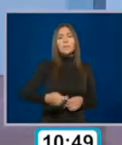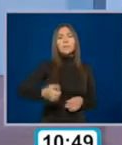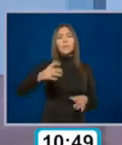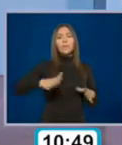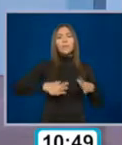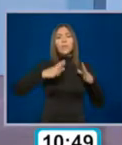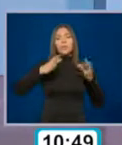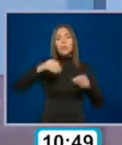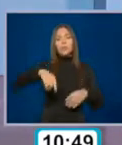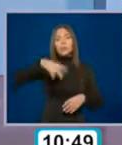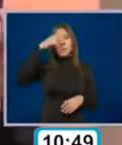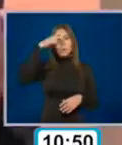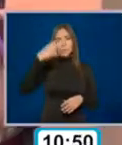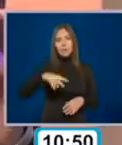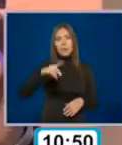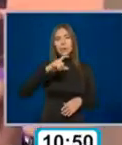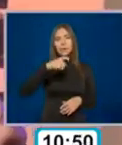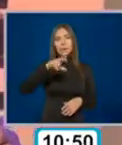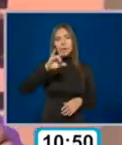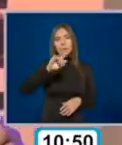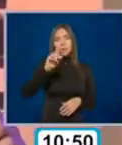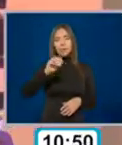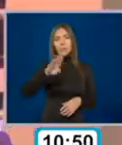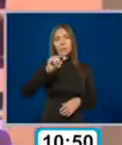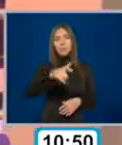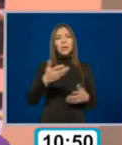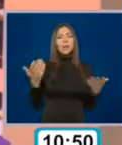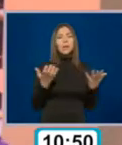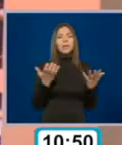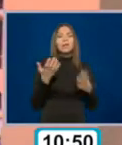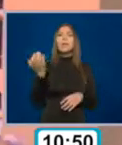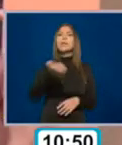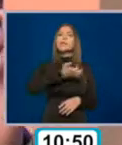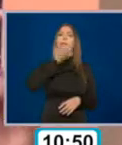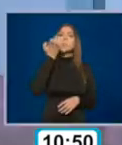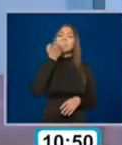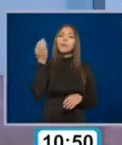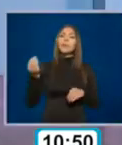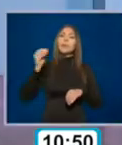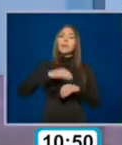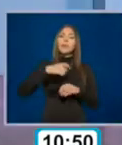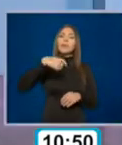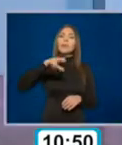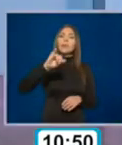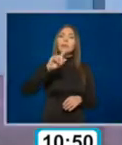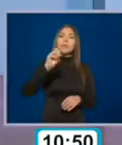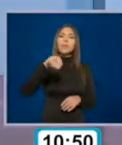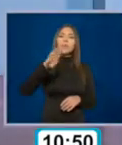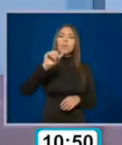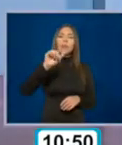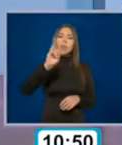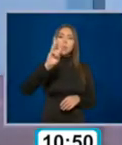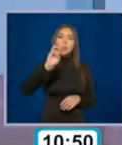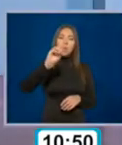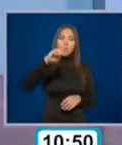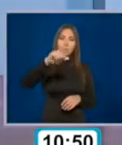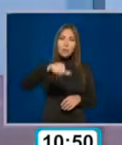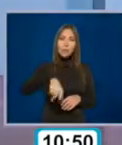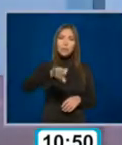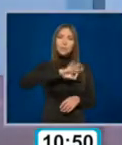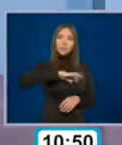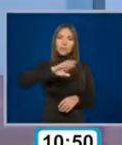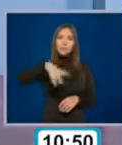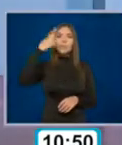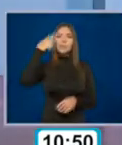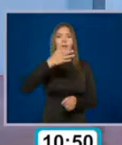en México de Kizomba, Ajá. que creó la escuela que se llama Kizomba Woman, así que la pueden buscar, Kizomba Woman, ya la queremos pueden